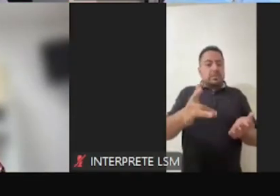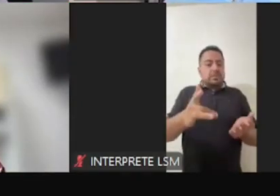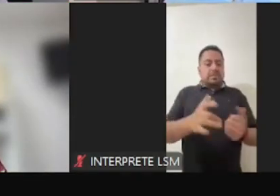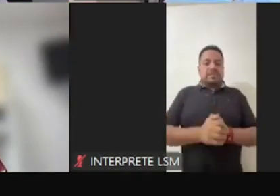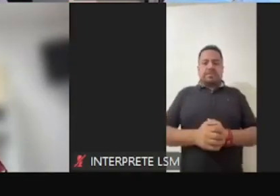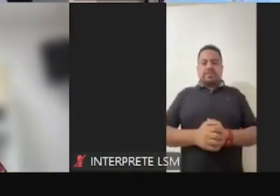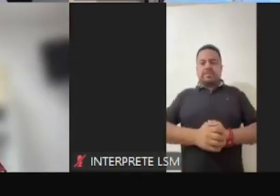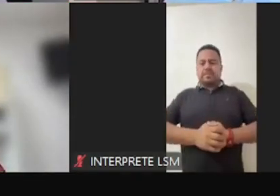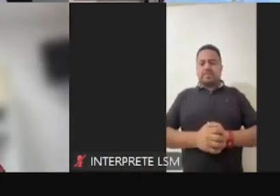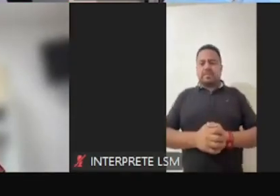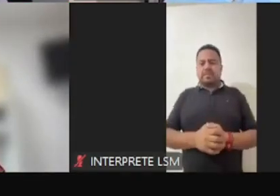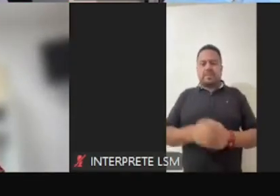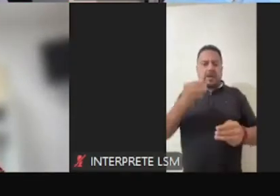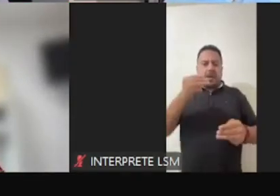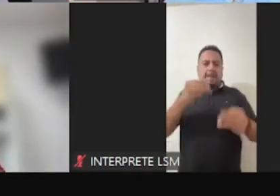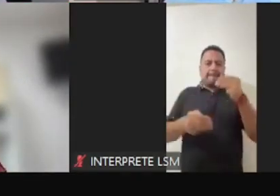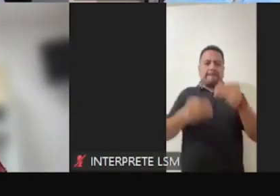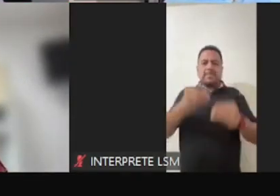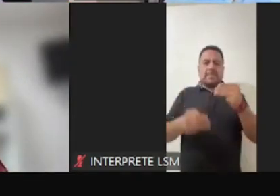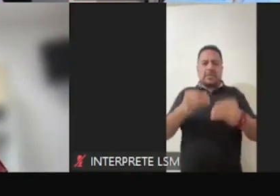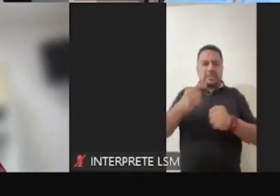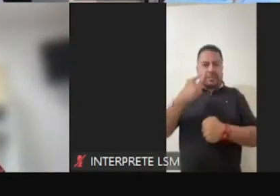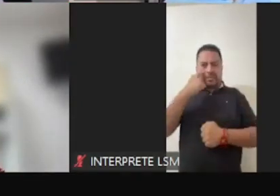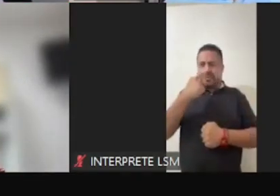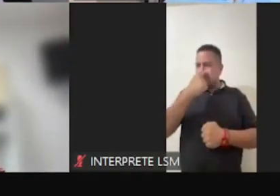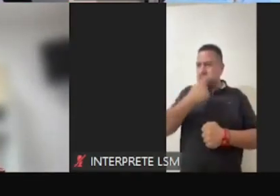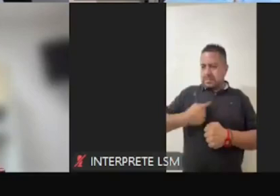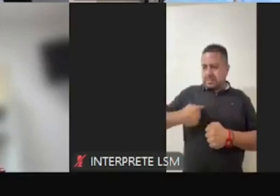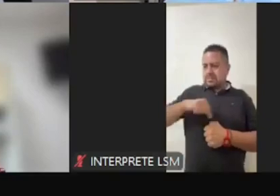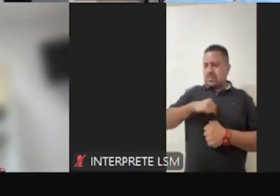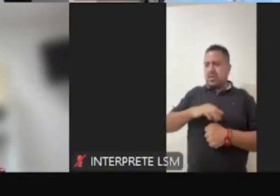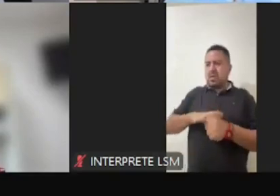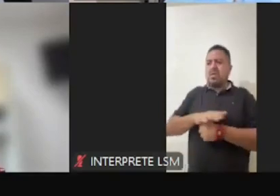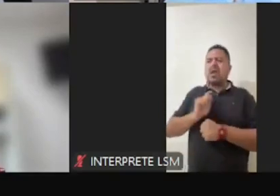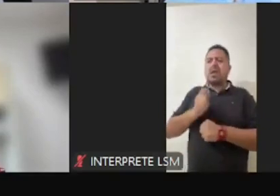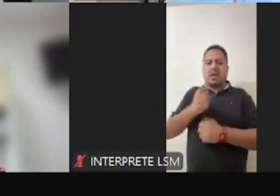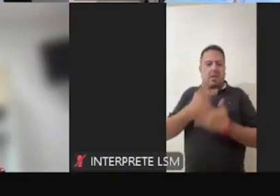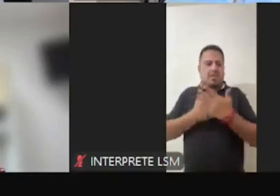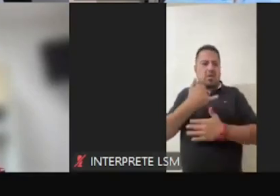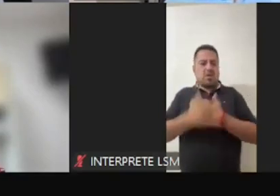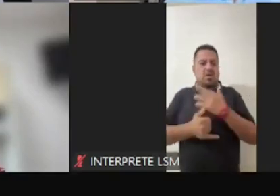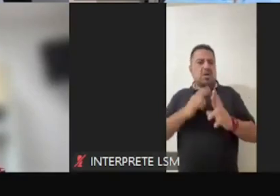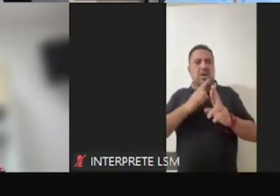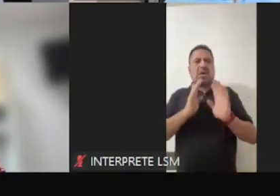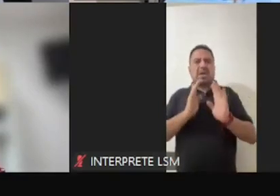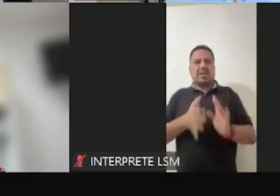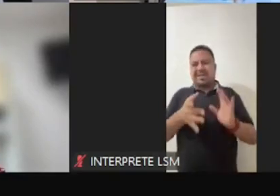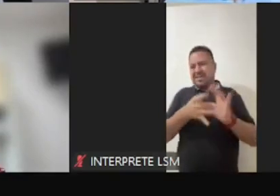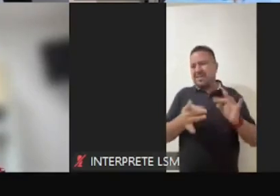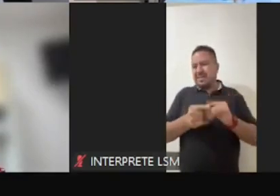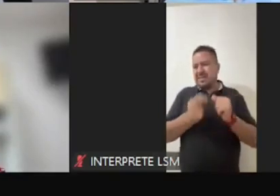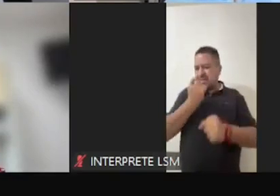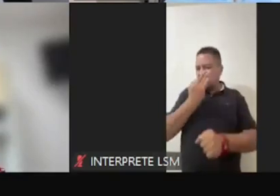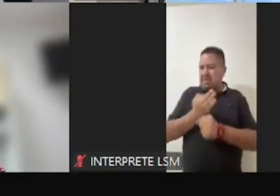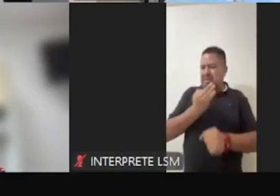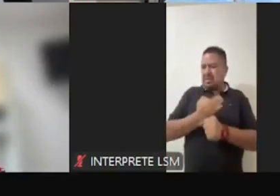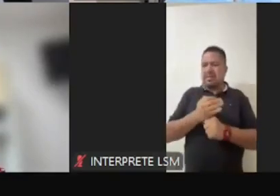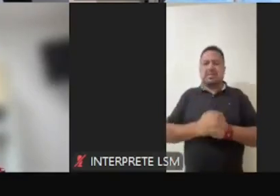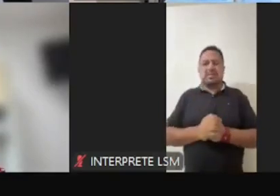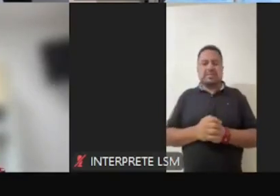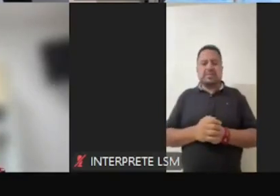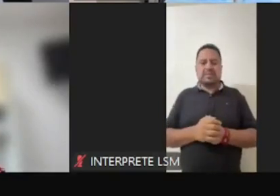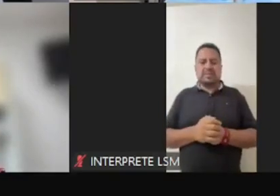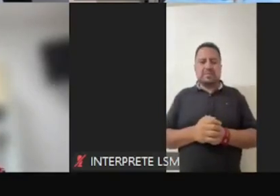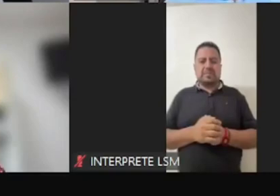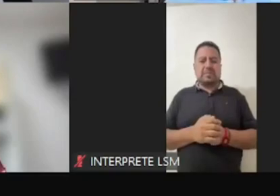gracias magistradas magistrado está nuestra consideración el proyecto de resolución del que se ha dado cuenta